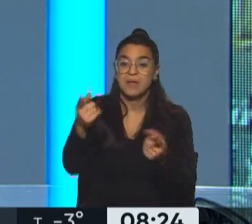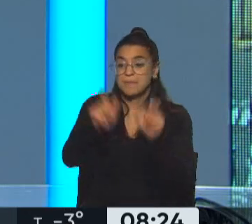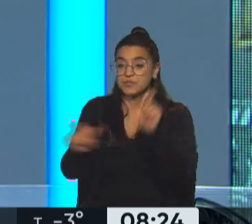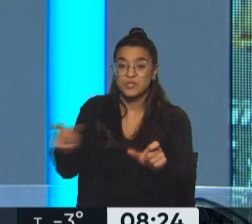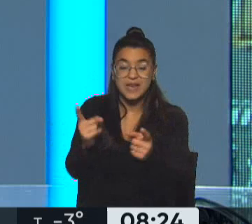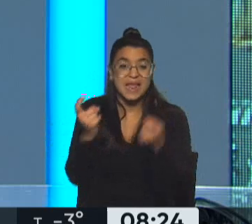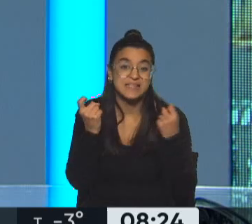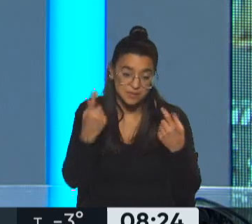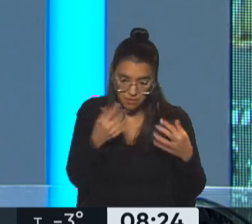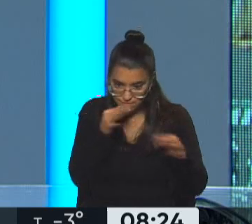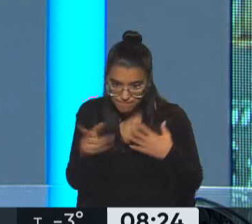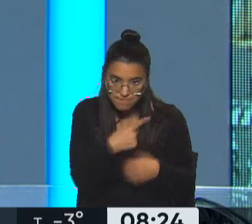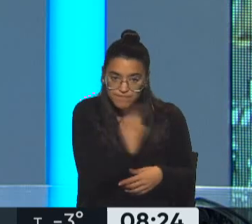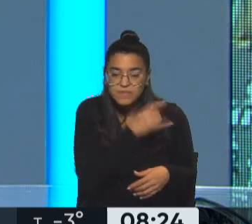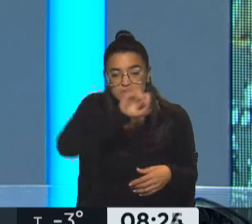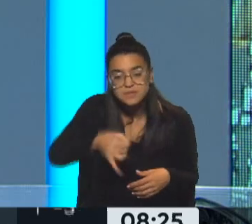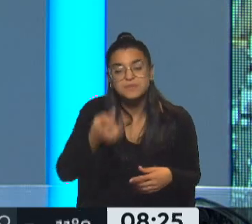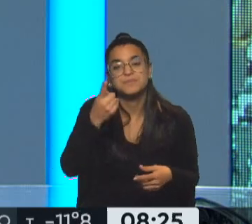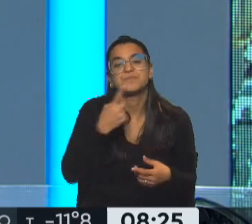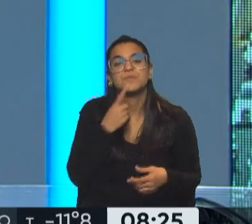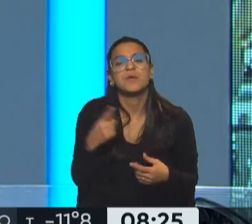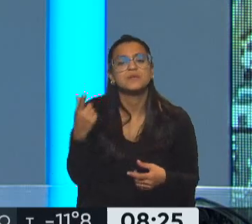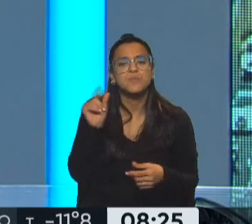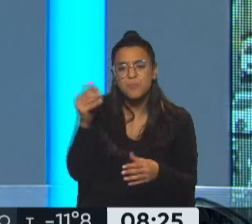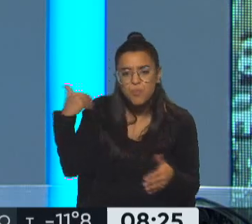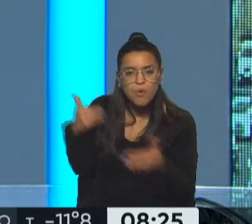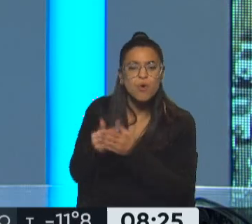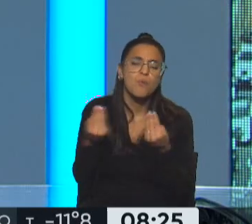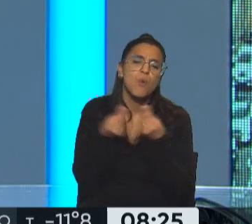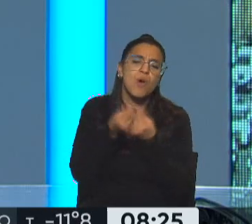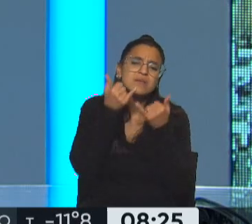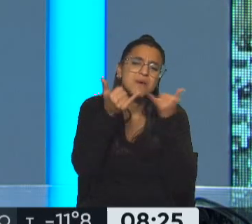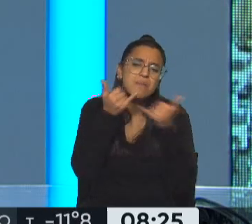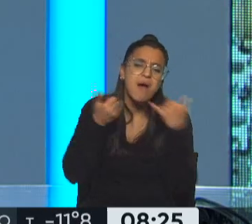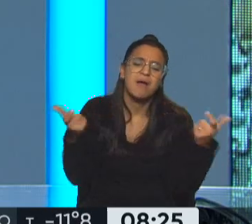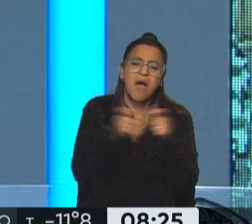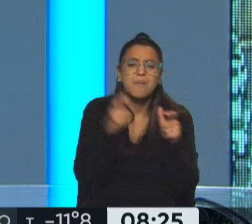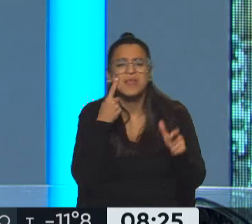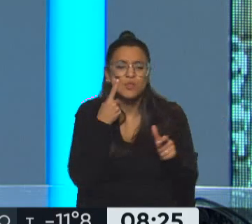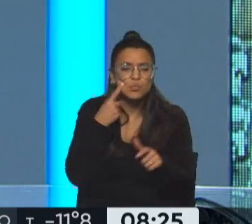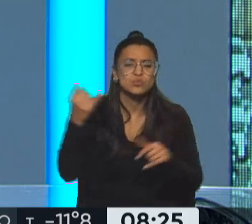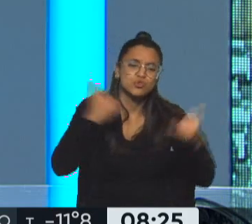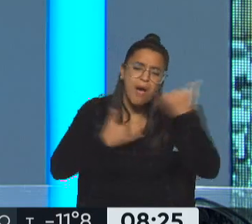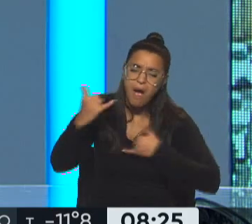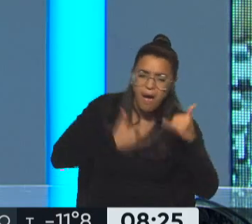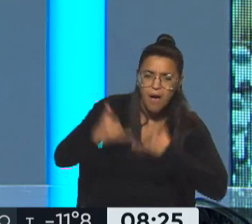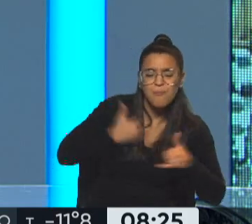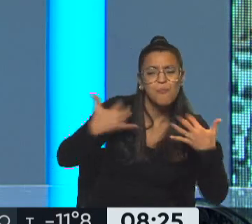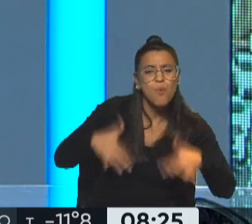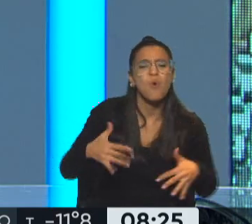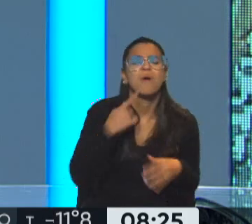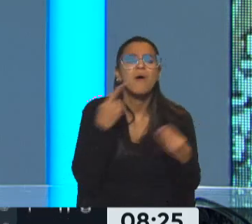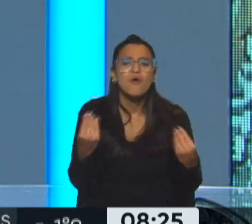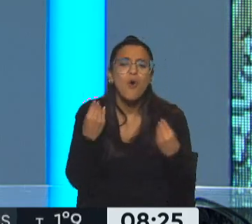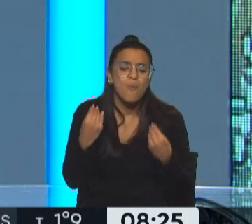viviendo en este momento. La verdad que en las últimas horas hemos recibido cantidad de llamadas de cámaras y de instituciones pidiéndonos cómo